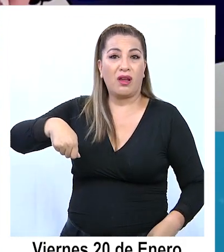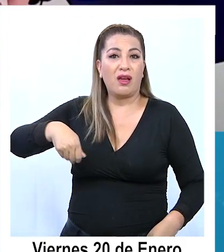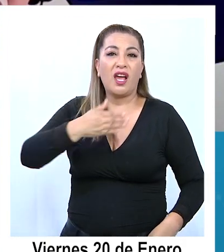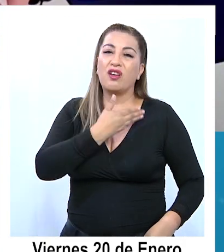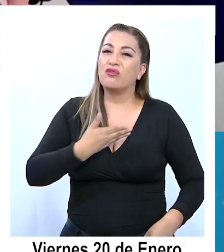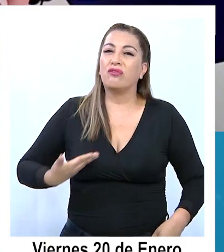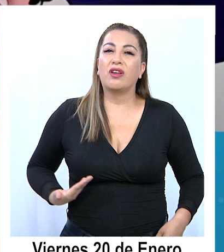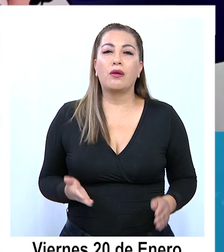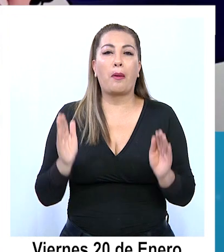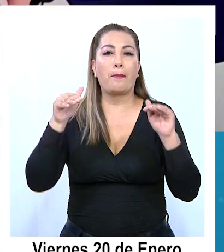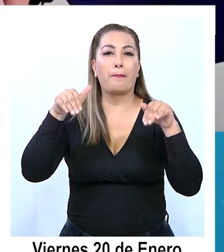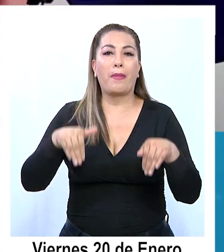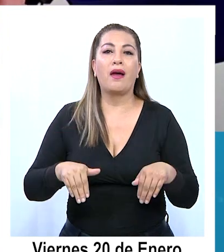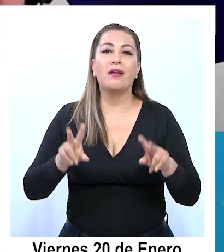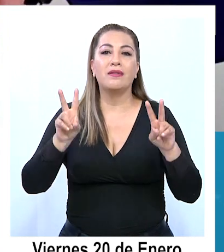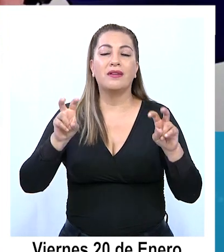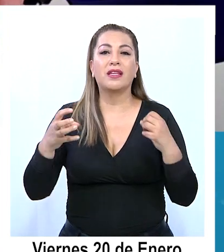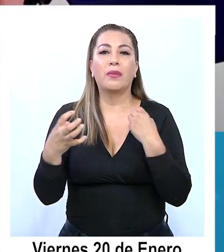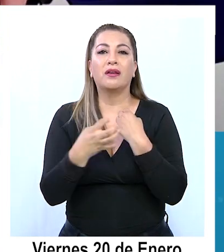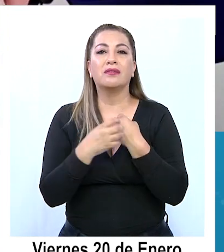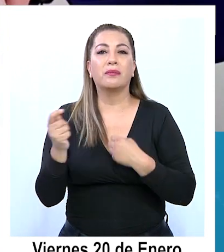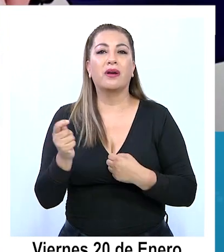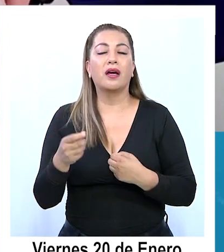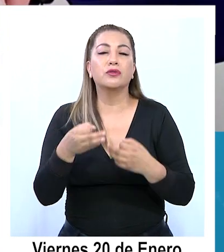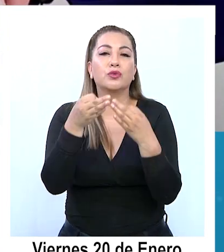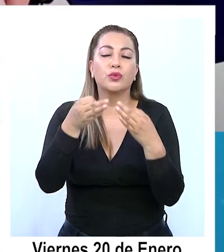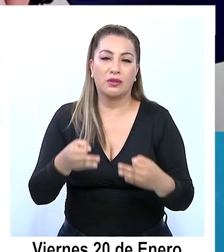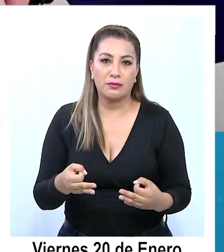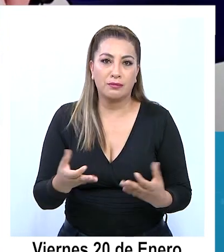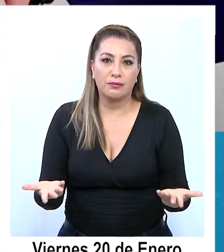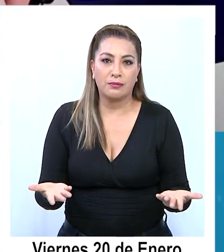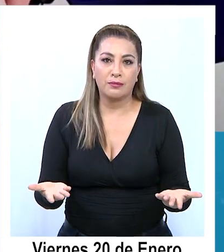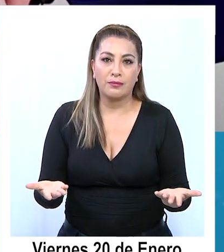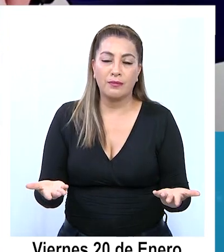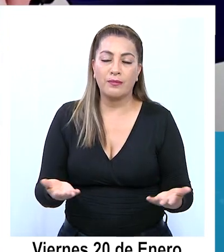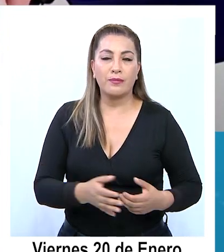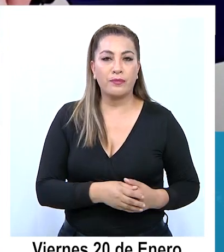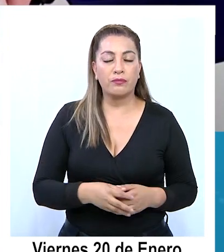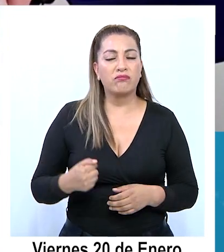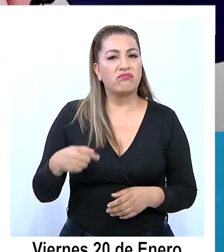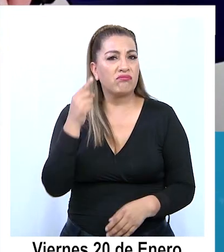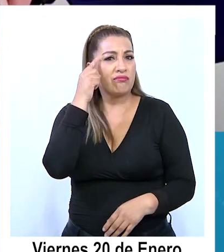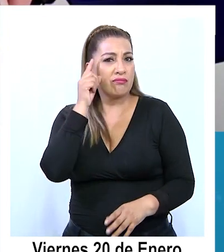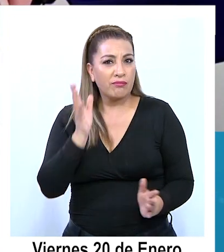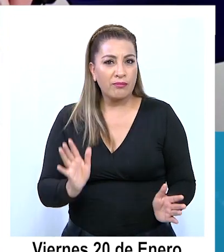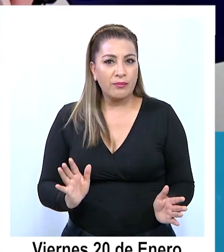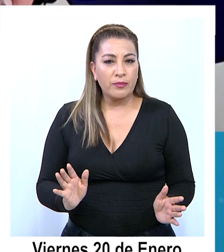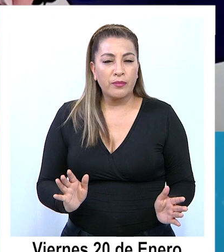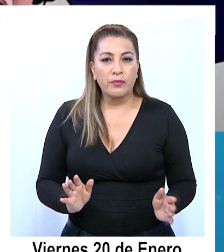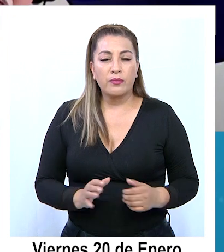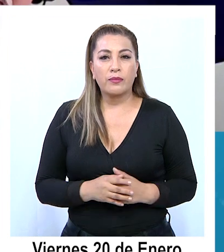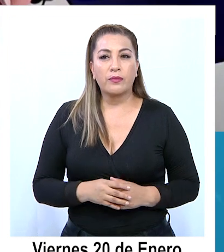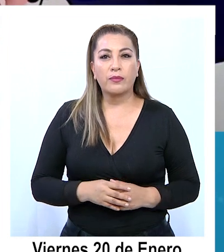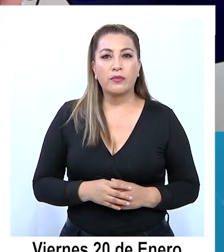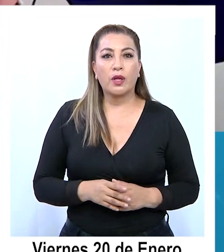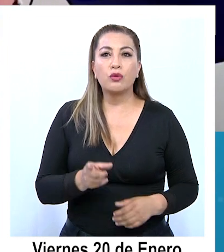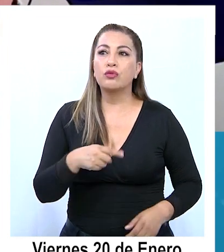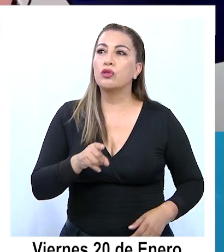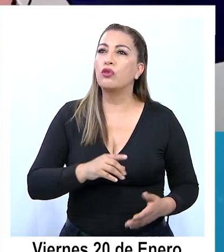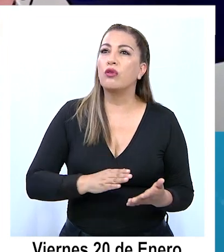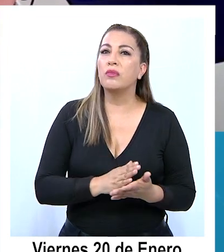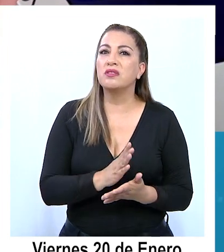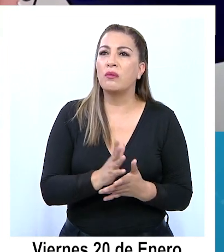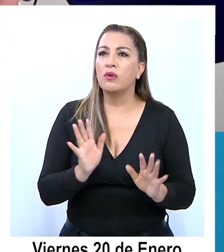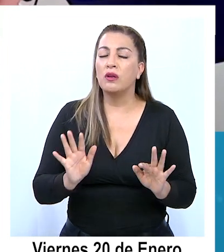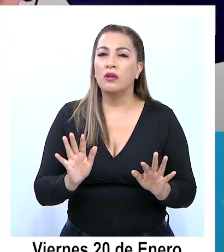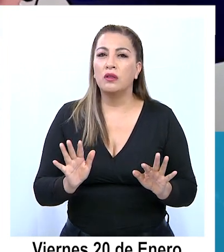menos en materia migratoria y seguridad en Tarapacá. Y creo que pasa porque nosotros empezamos a